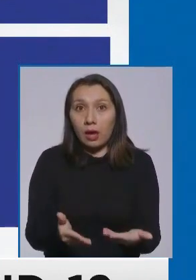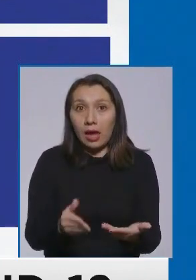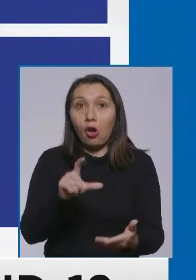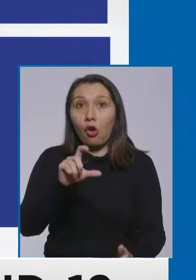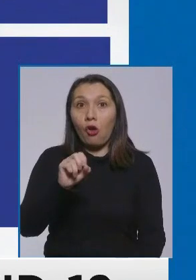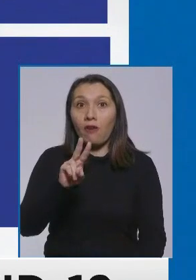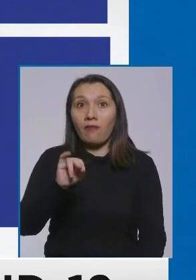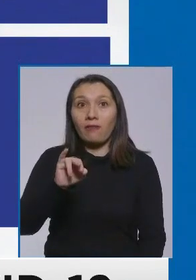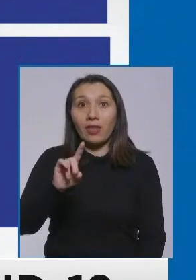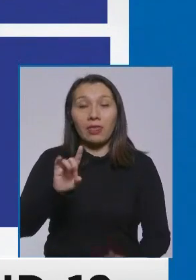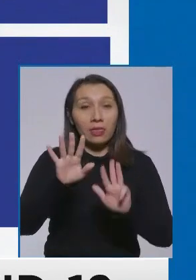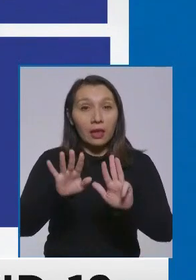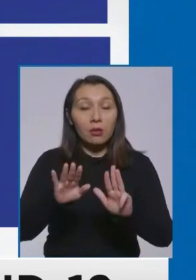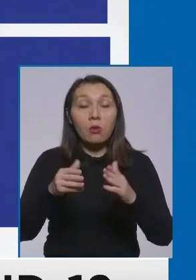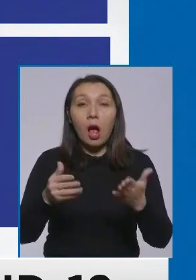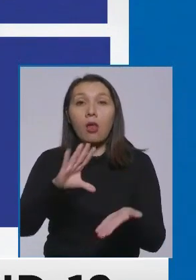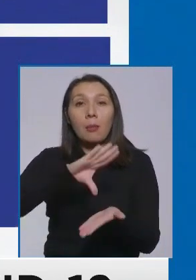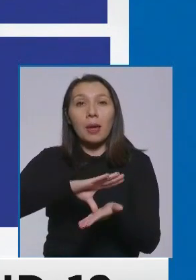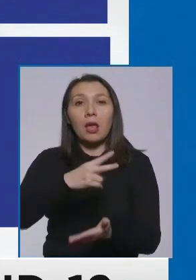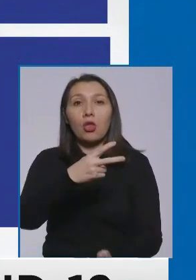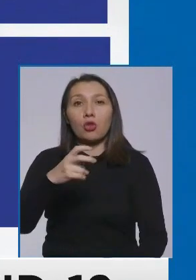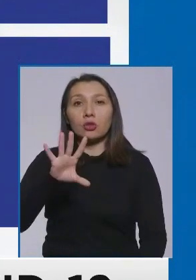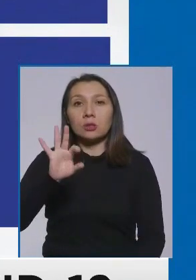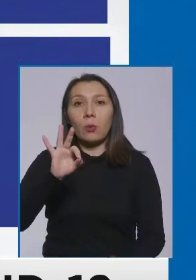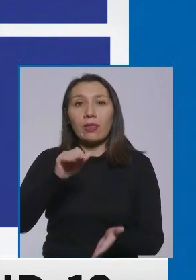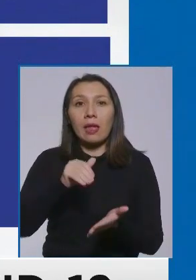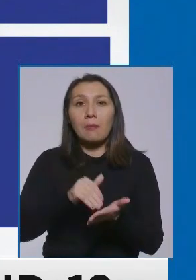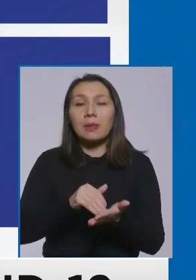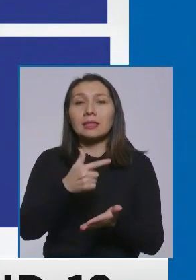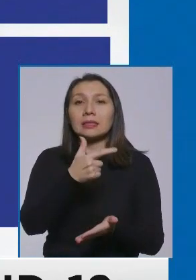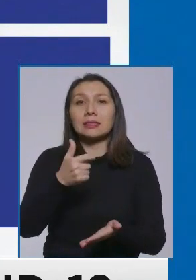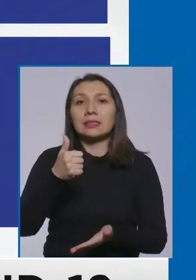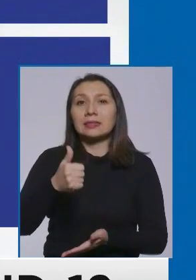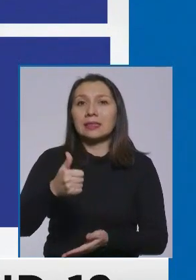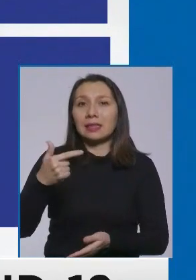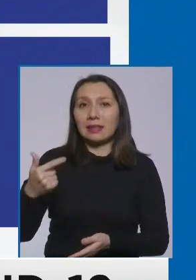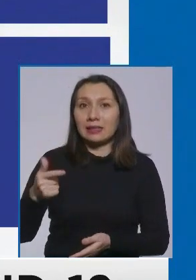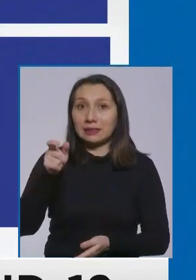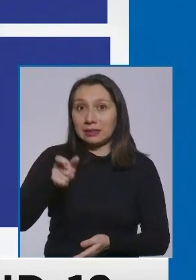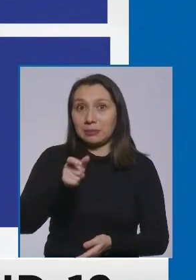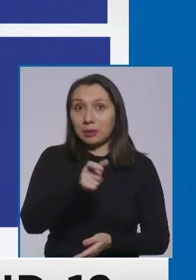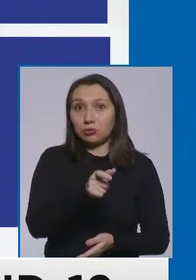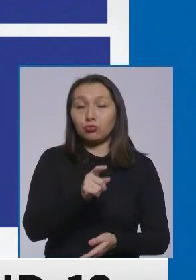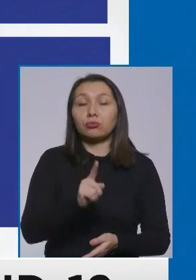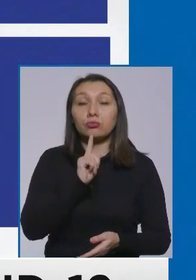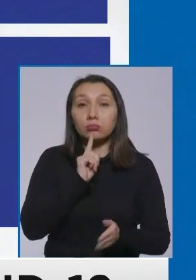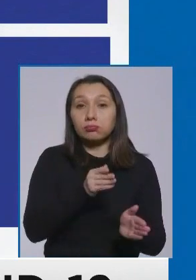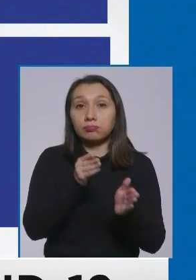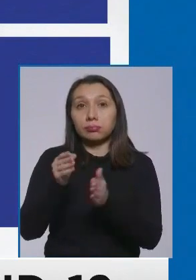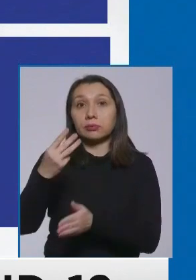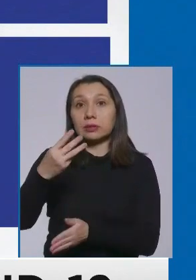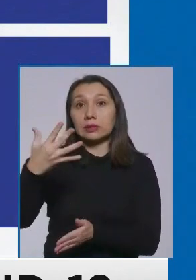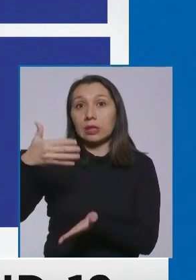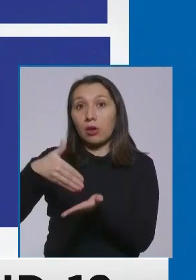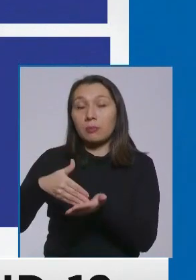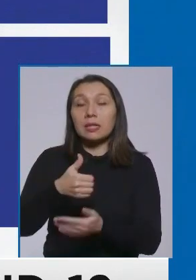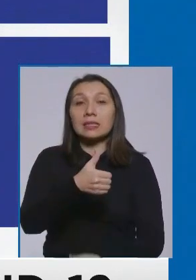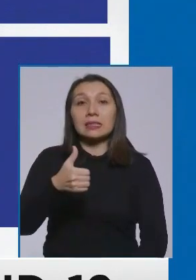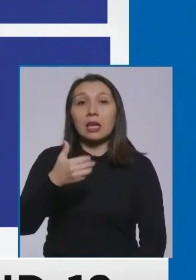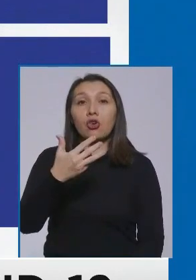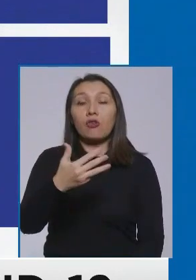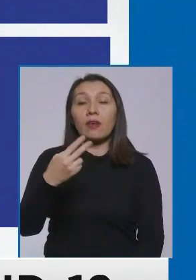el país alcanza 250 mil 767 de las cuales 35 mil